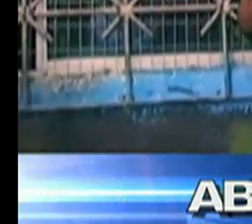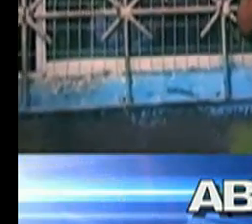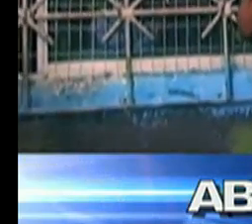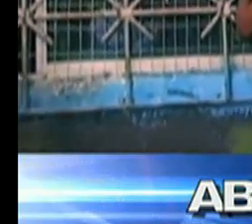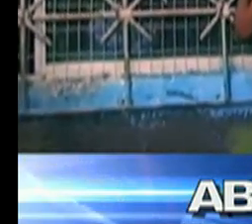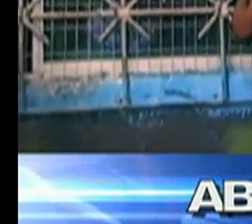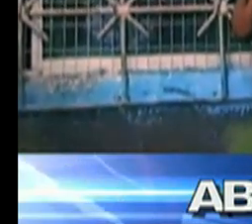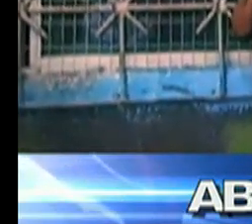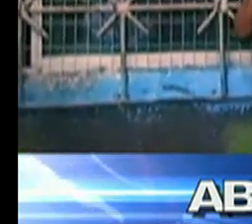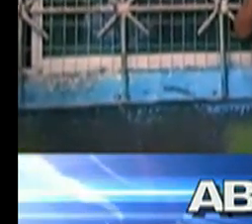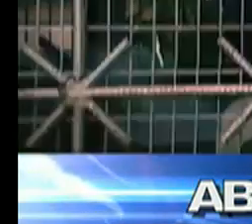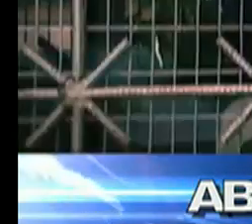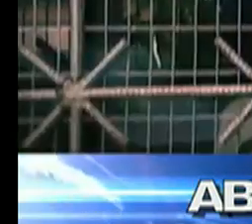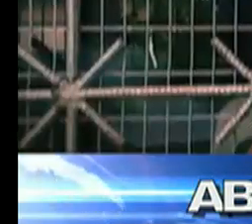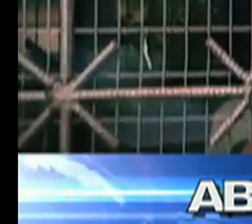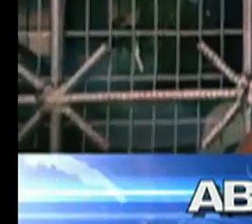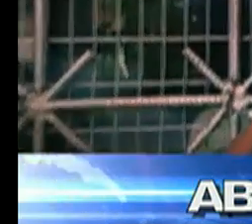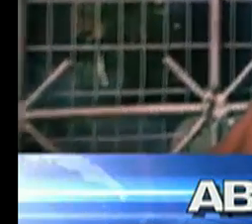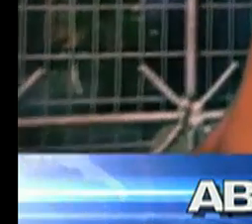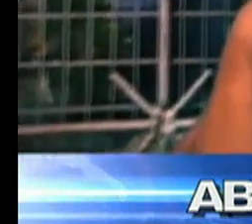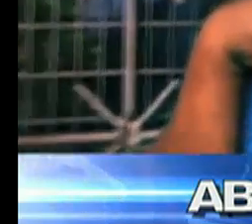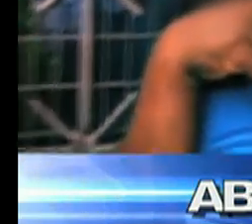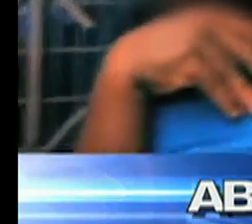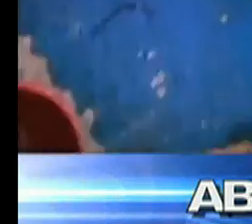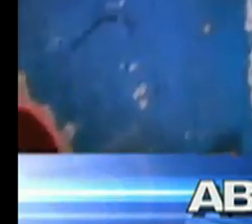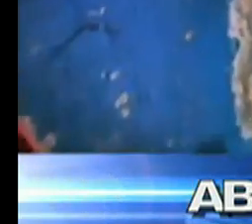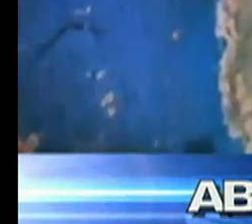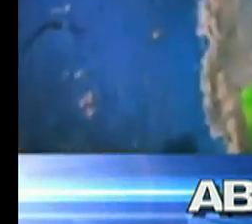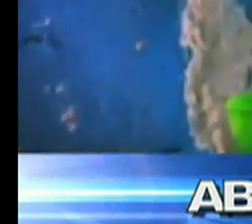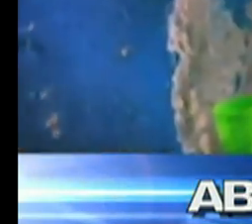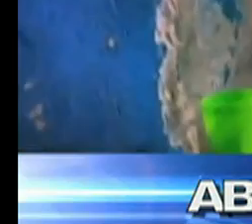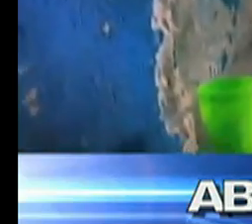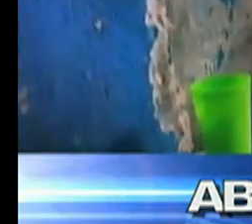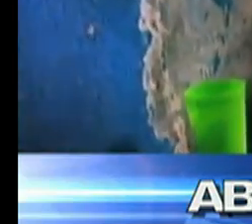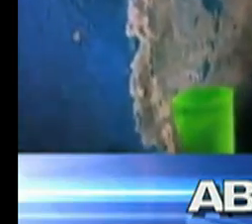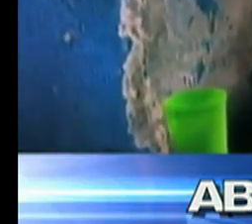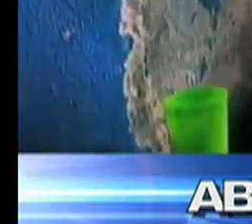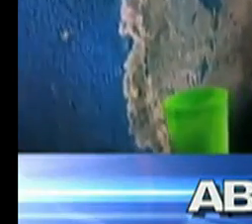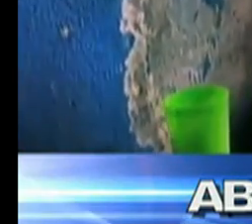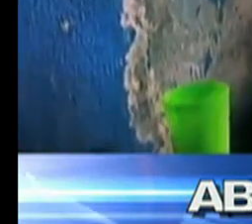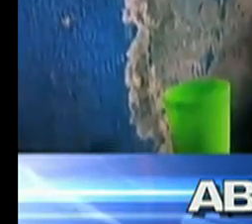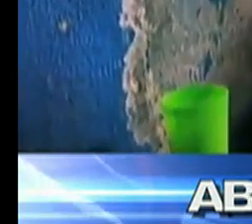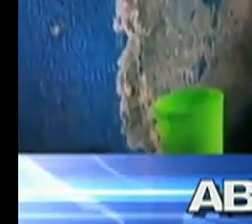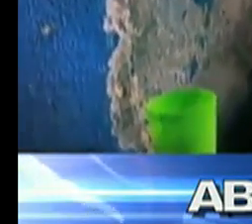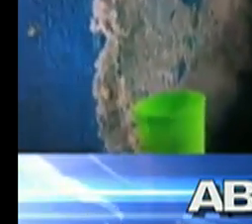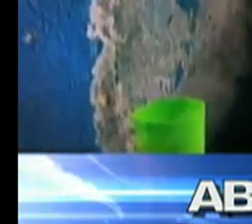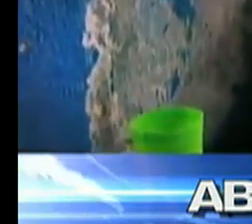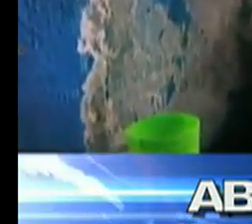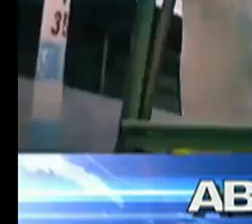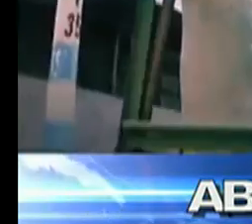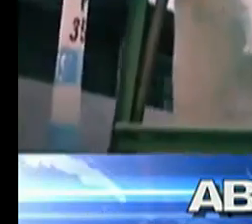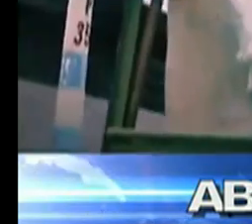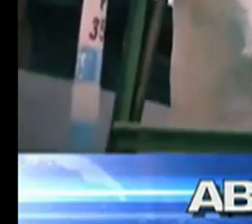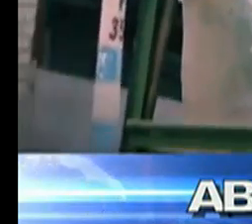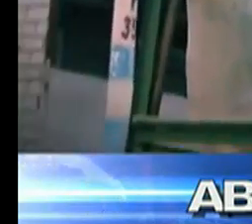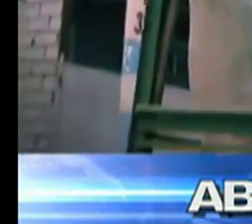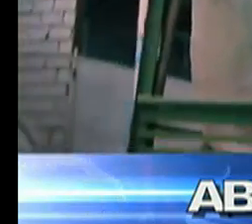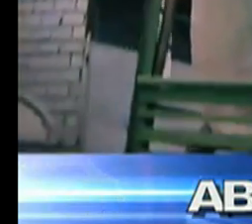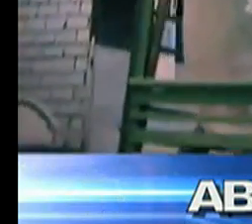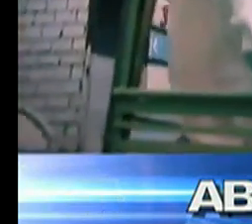Ellos son de escasos recursos y dicen que hay días en que no tienen ni para comer.